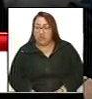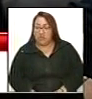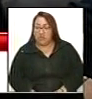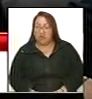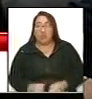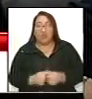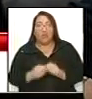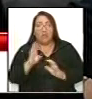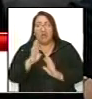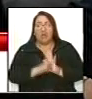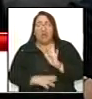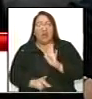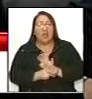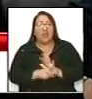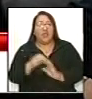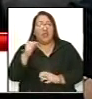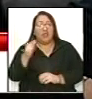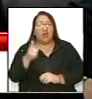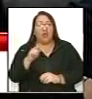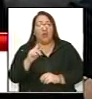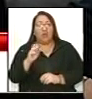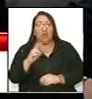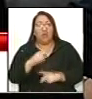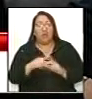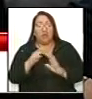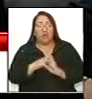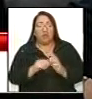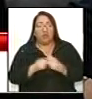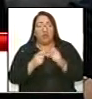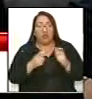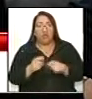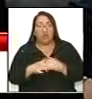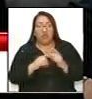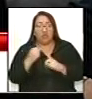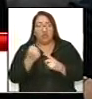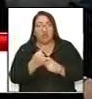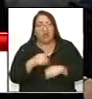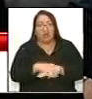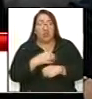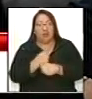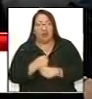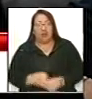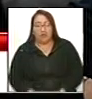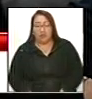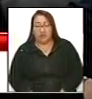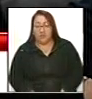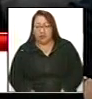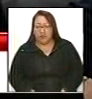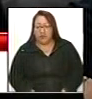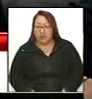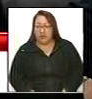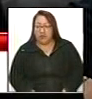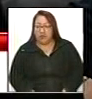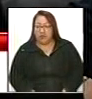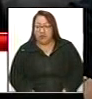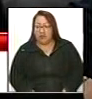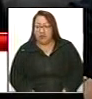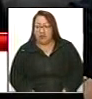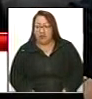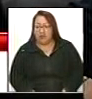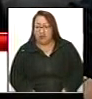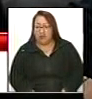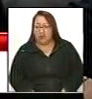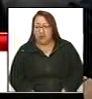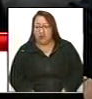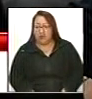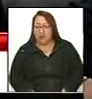autor, y menos para entrar a la regulación de las sociedades de gestión, a la injerencia de las sociedades de gestión. Y ahora hay